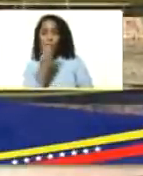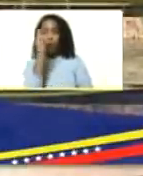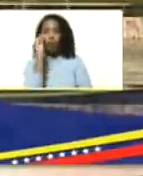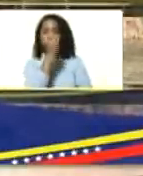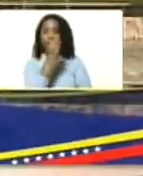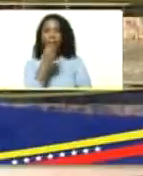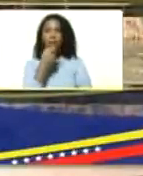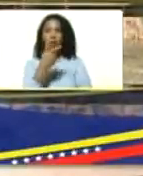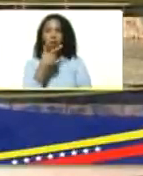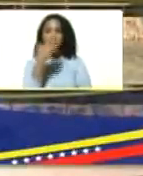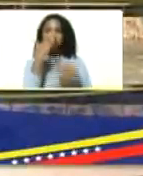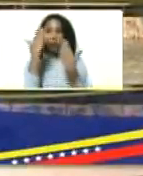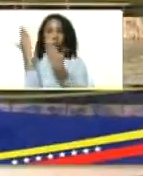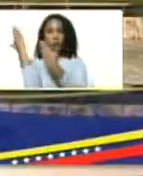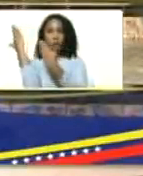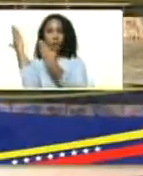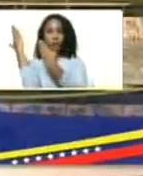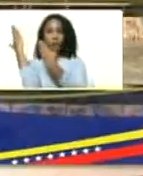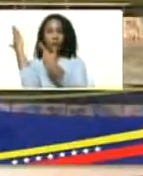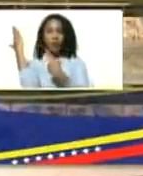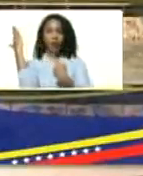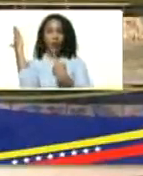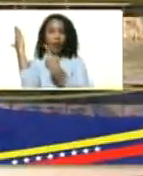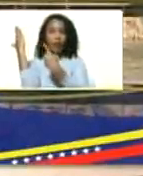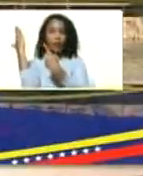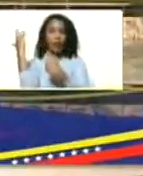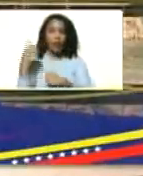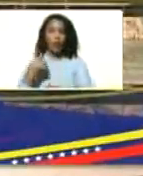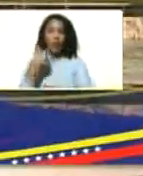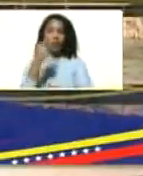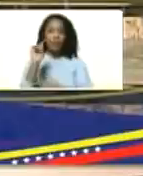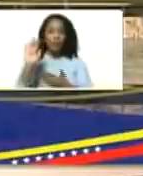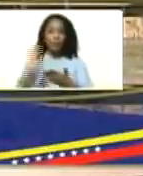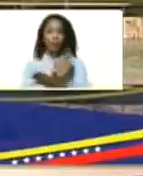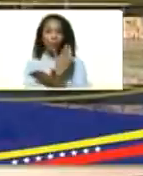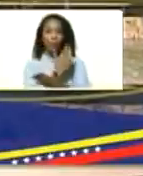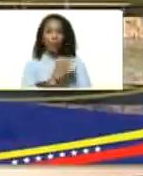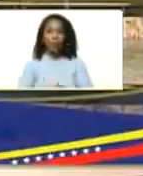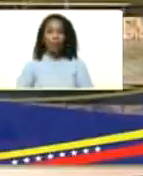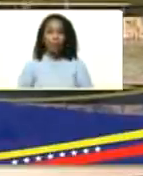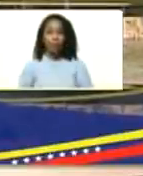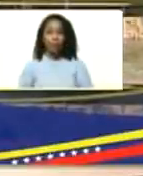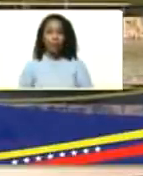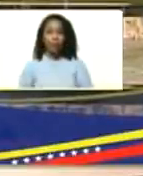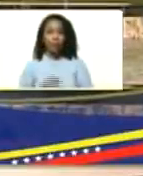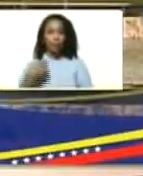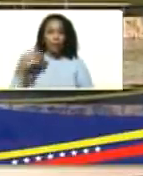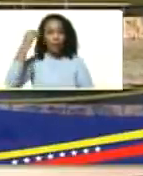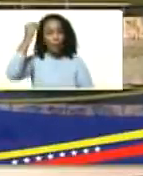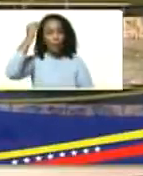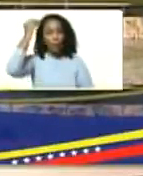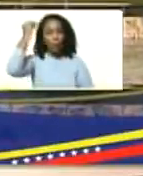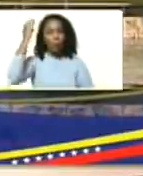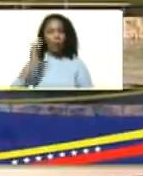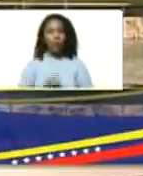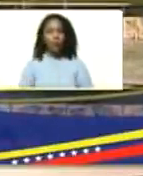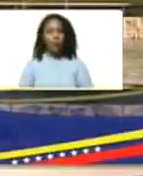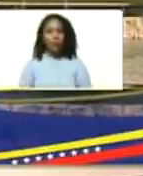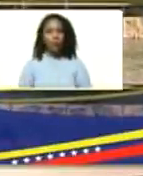tan bonito precisamente cuando lo iba a decir me la quitaron me adivinan el pensamiento